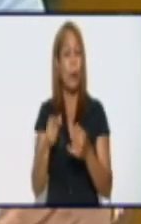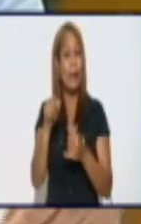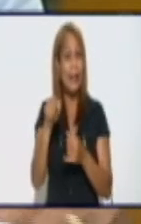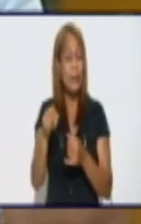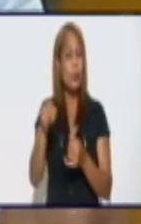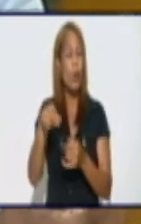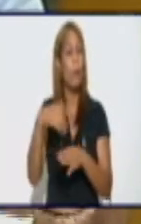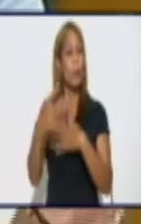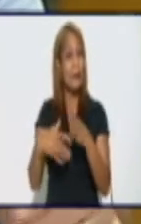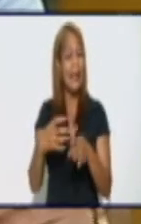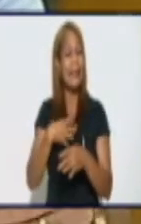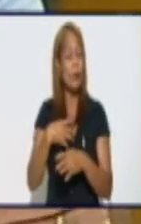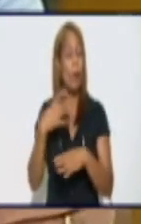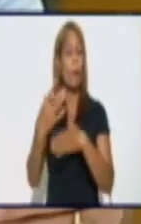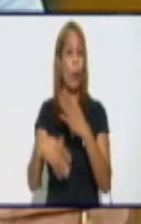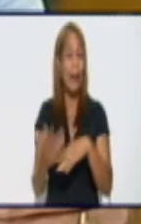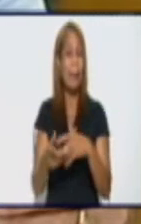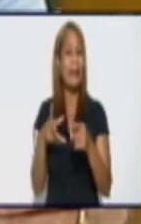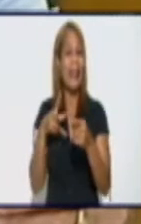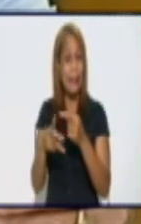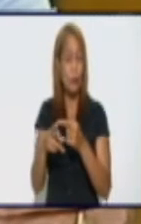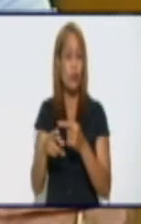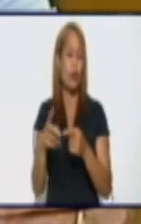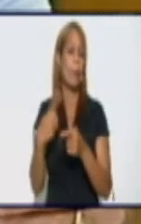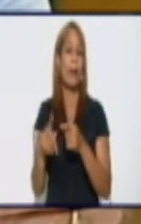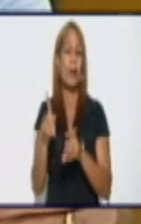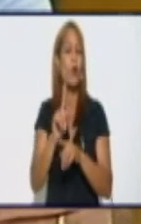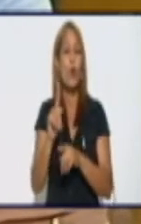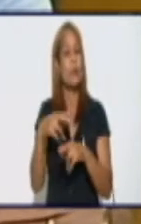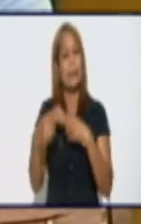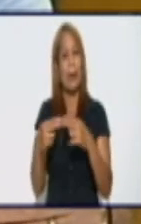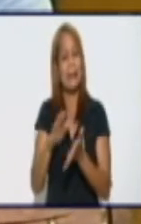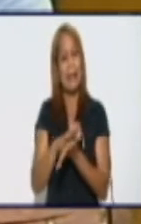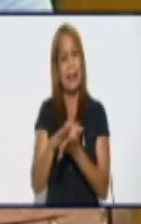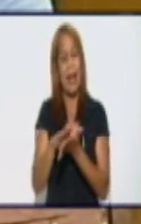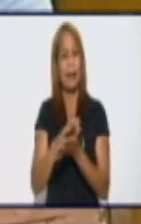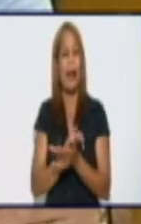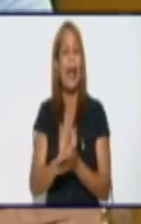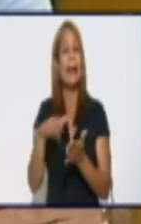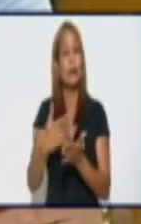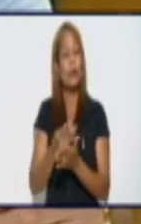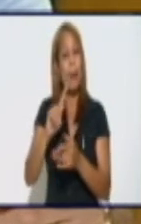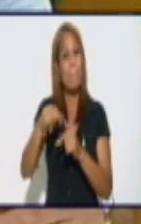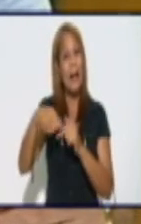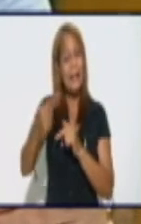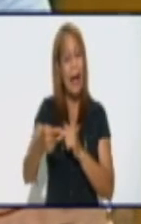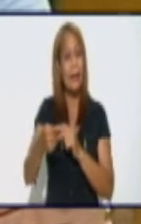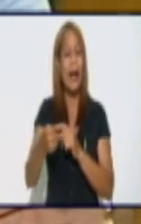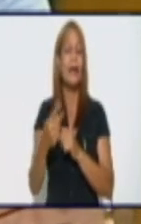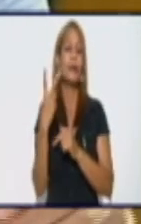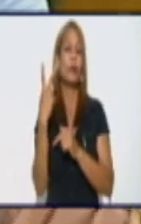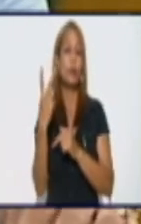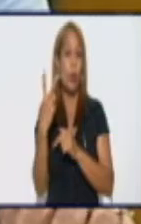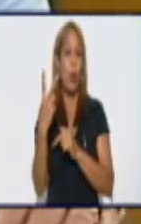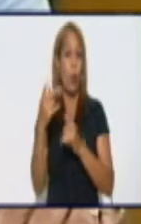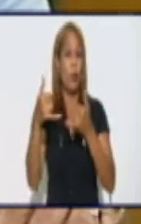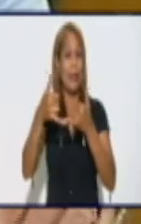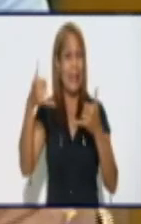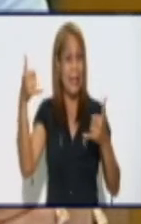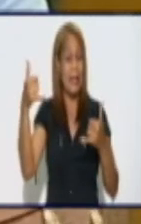interrupción y ameritan darle mantenimiento para mañana están previstos tres vías libres un en cauto cristo en el